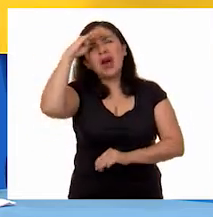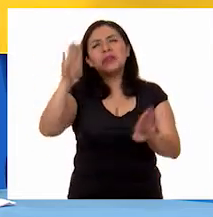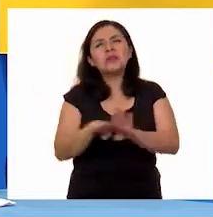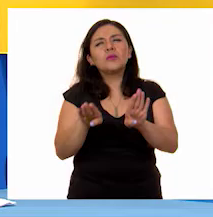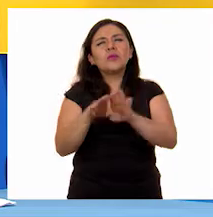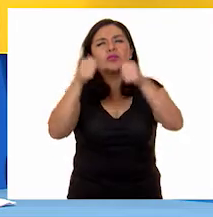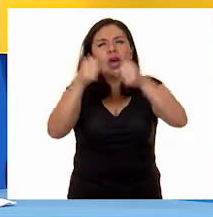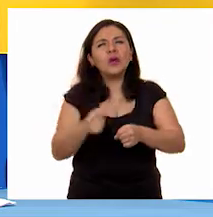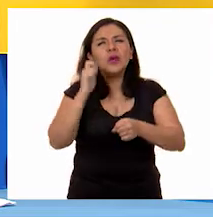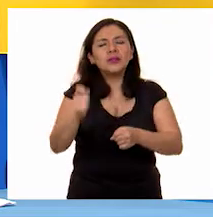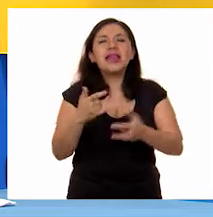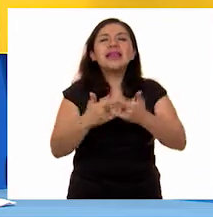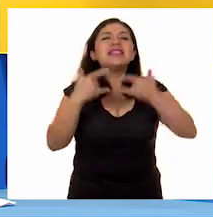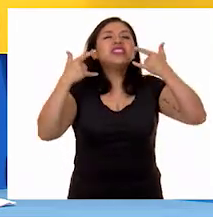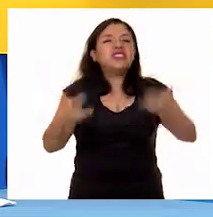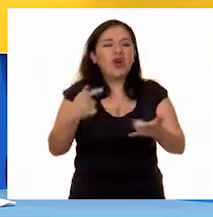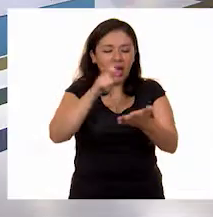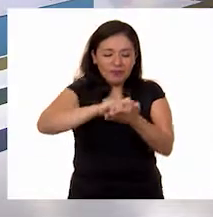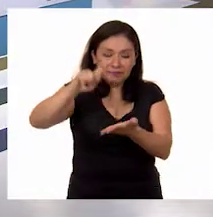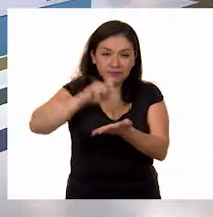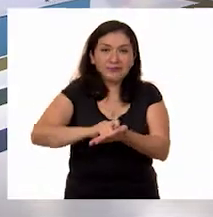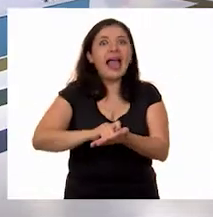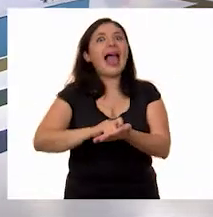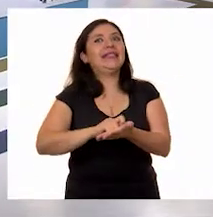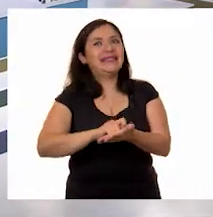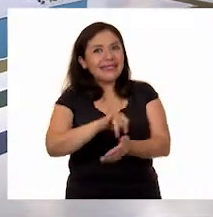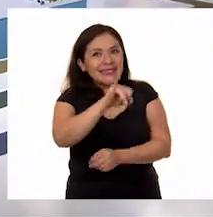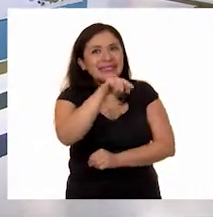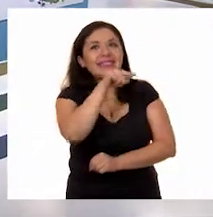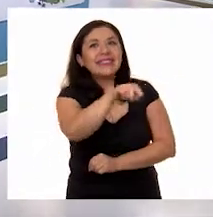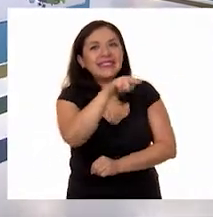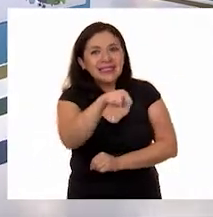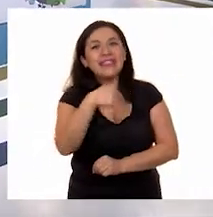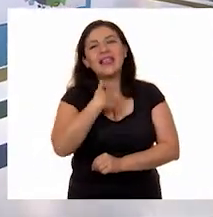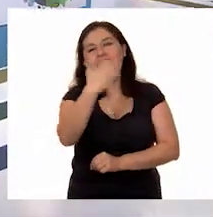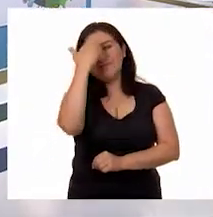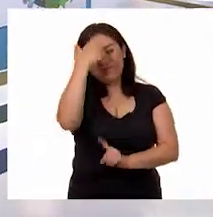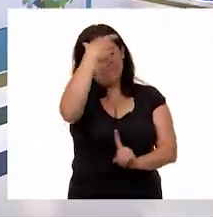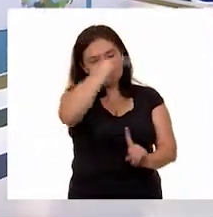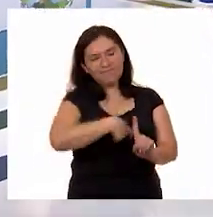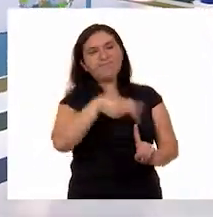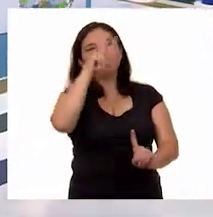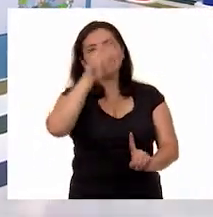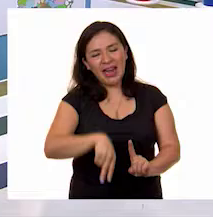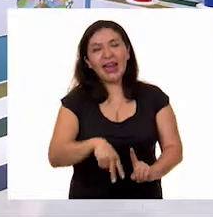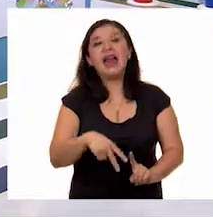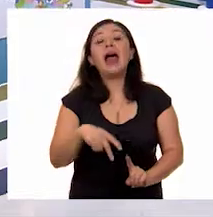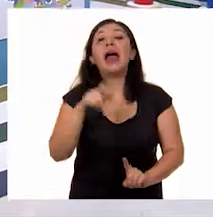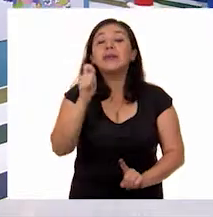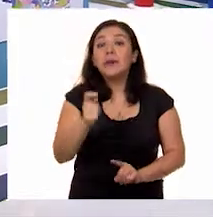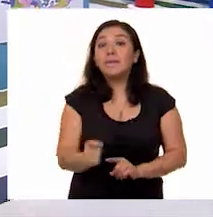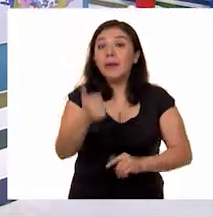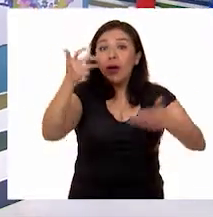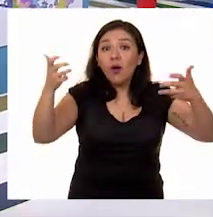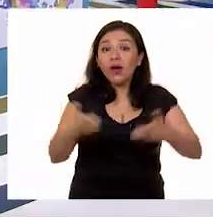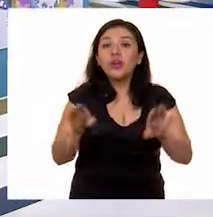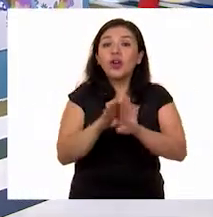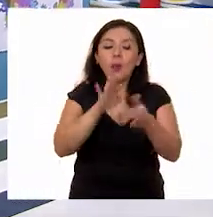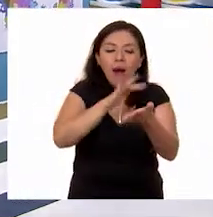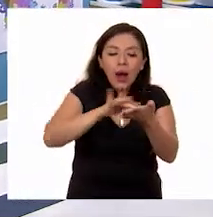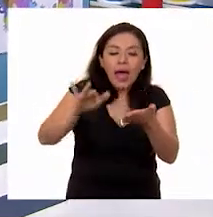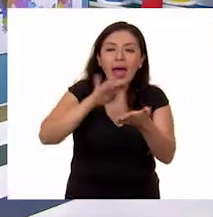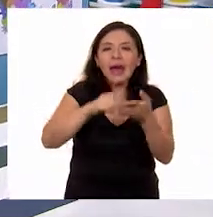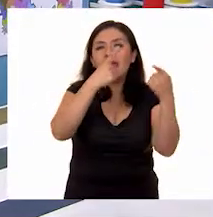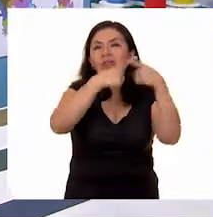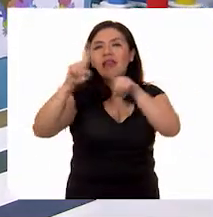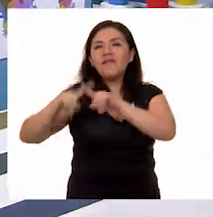será el del relato histórico. Claro, Gaby, ya me conoces bastante bien. Lo primero que hicimos fue leer